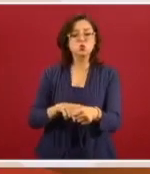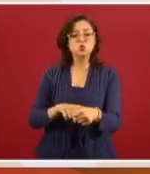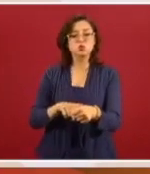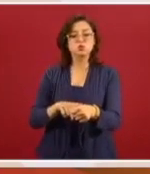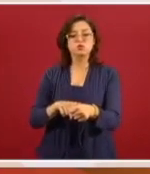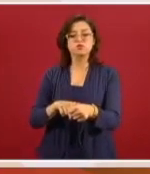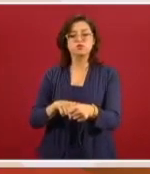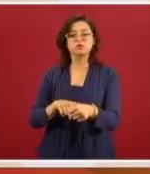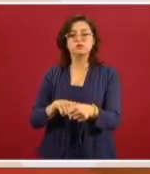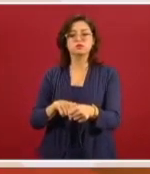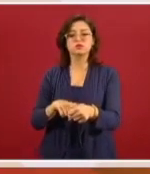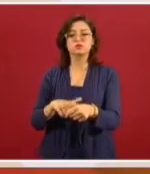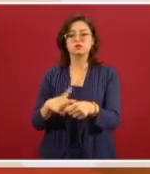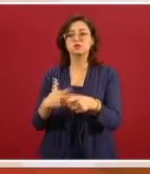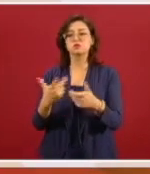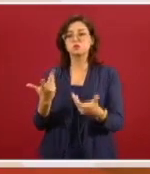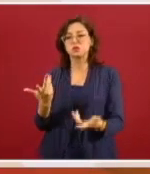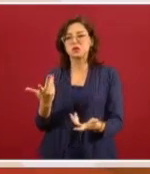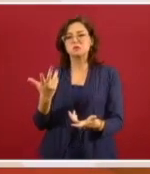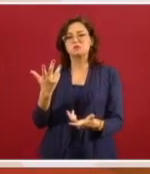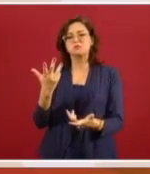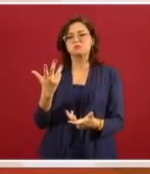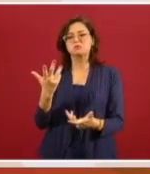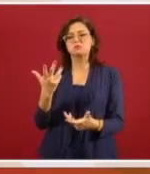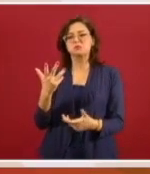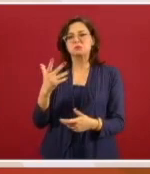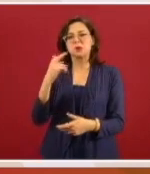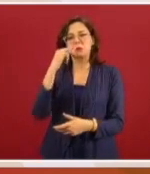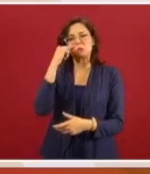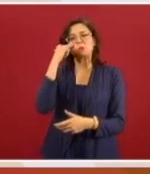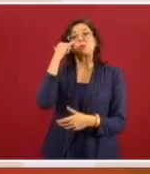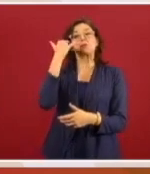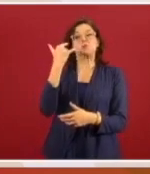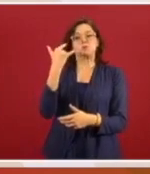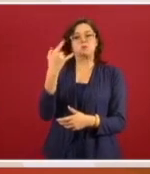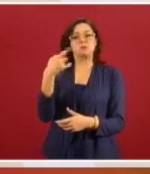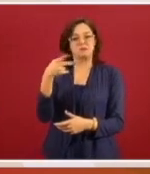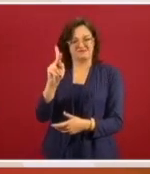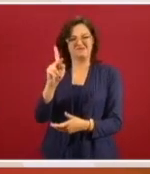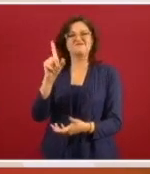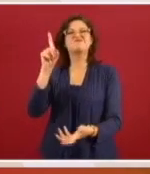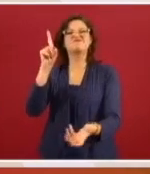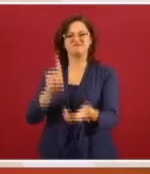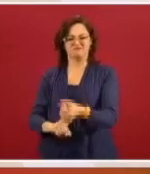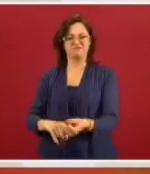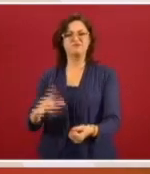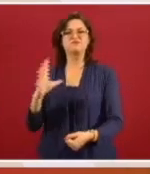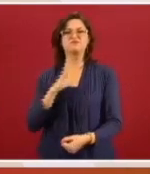intangible como suele pensarse,